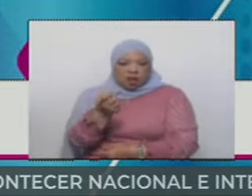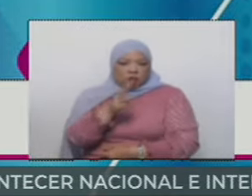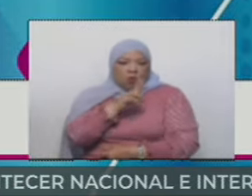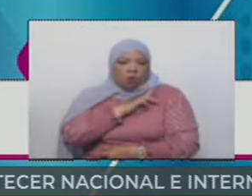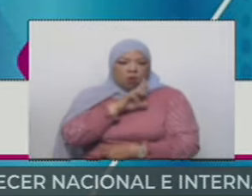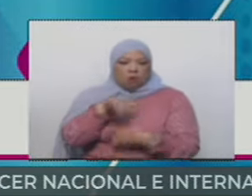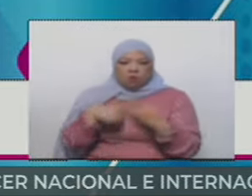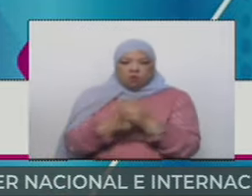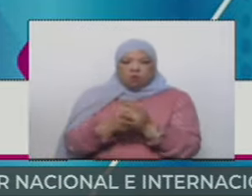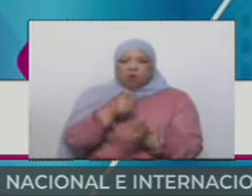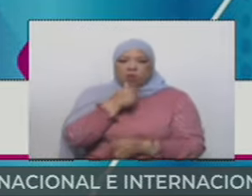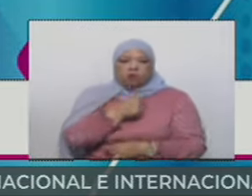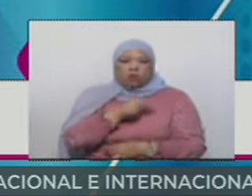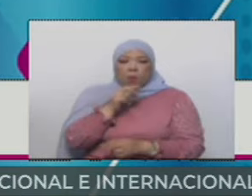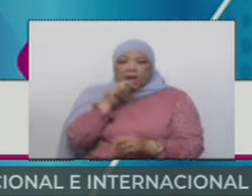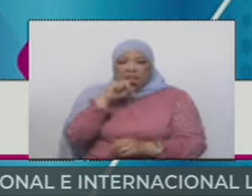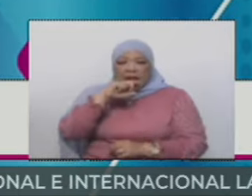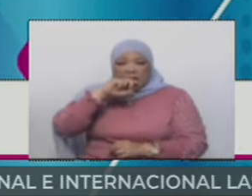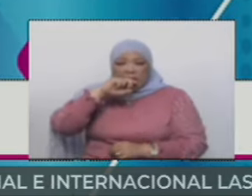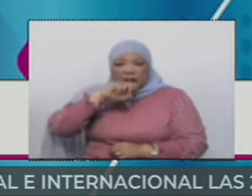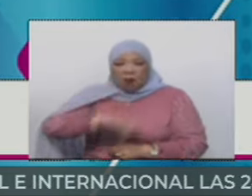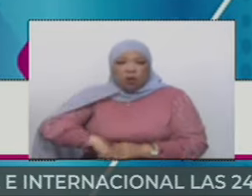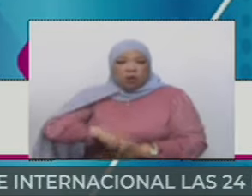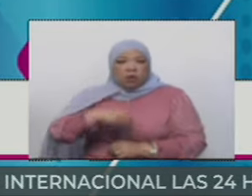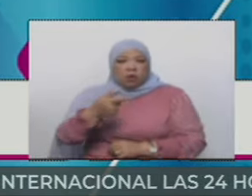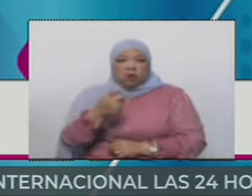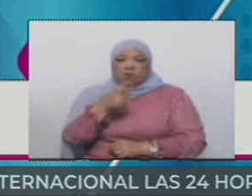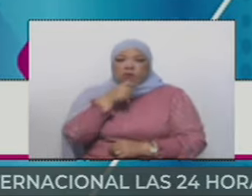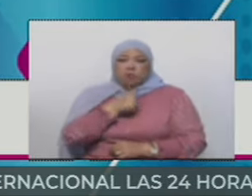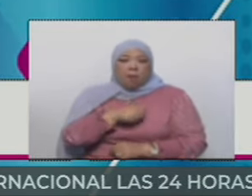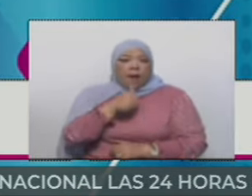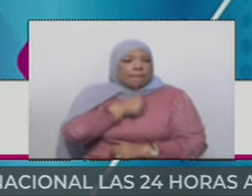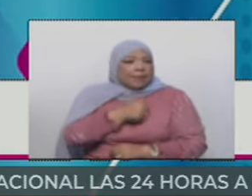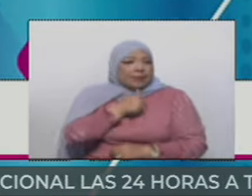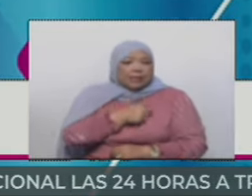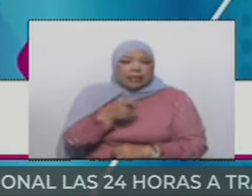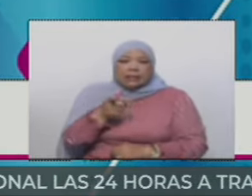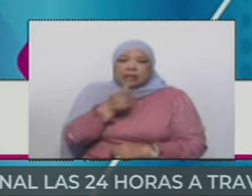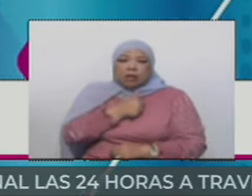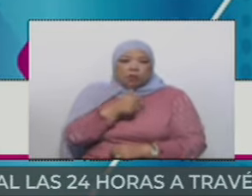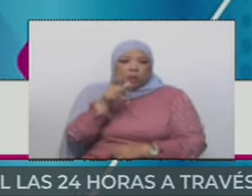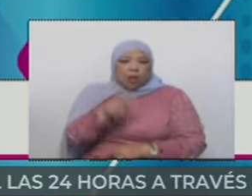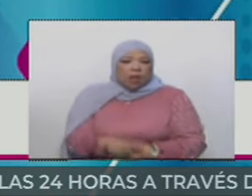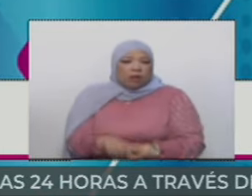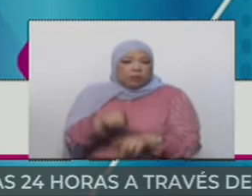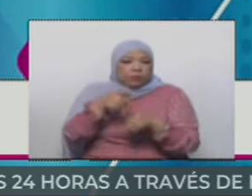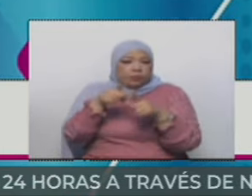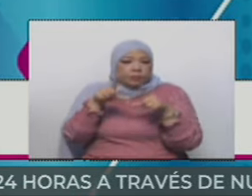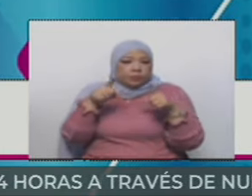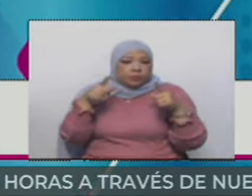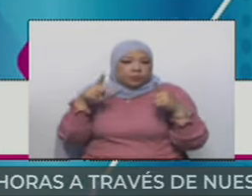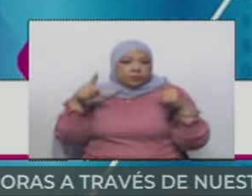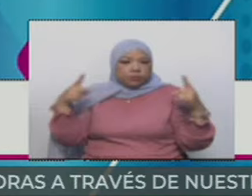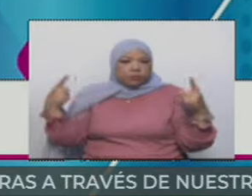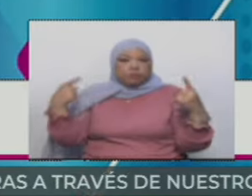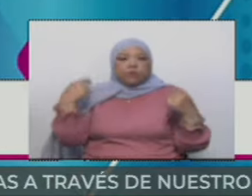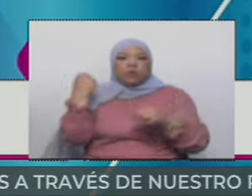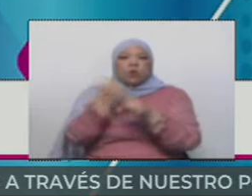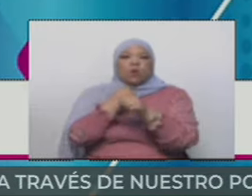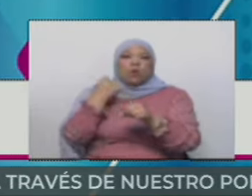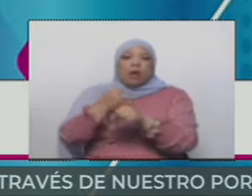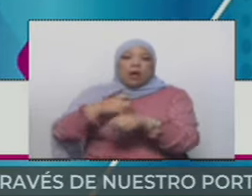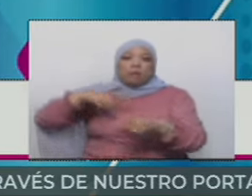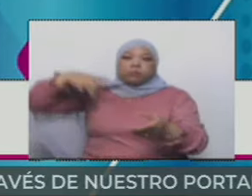mucha intolerancia y odio. Y violencia, bastante violencia en el lenguaje y en las bombas que